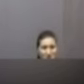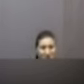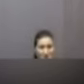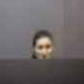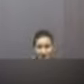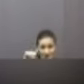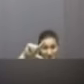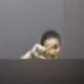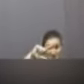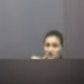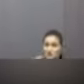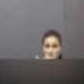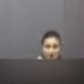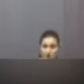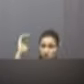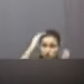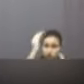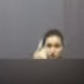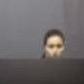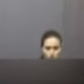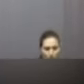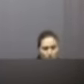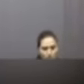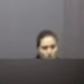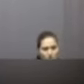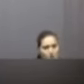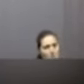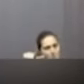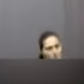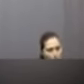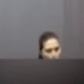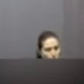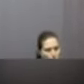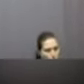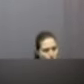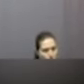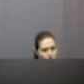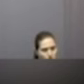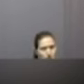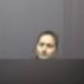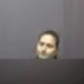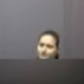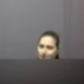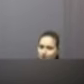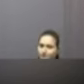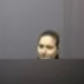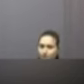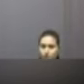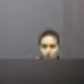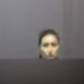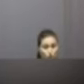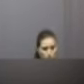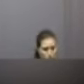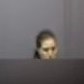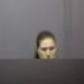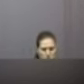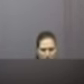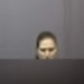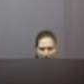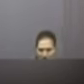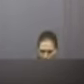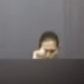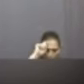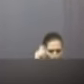todos los ciudadanos de una nación debe ser bien evaluada eh yo siempre pensé el